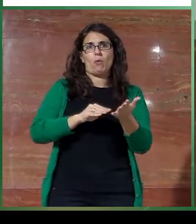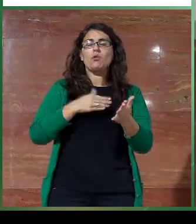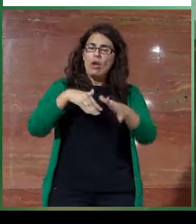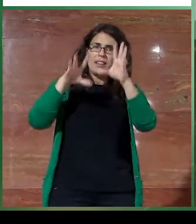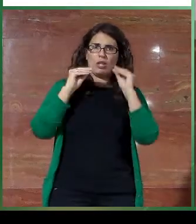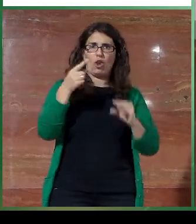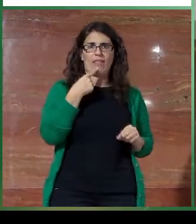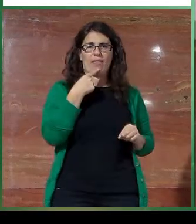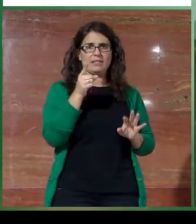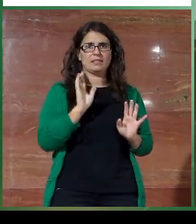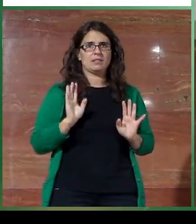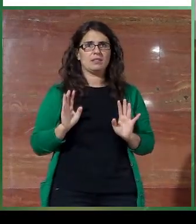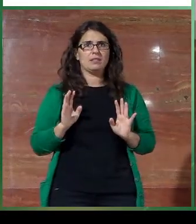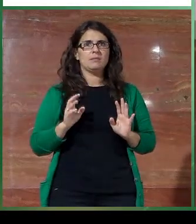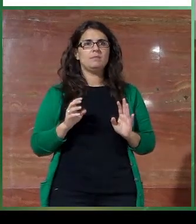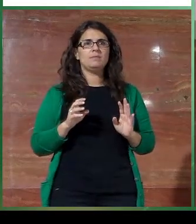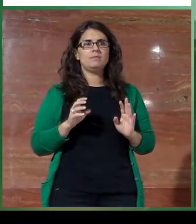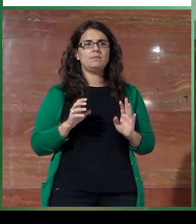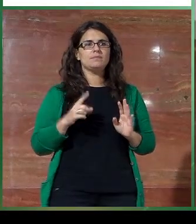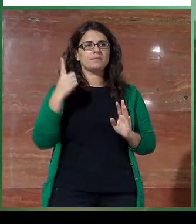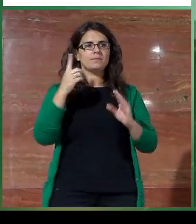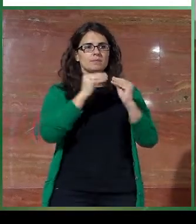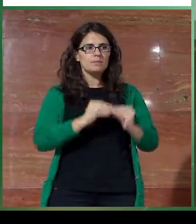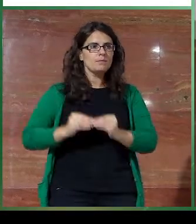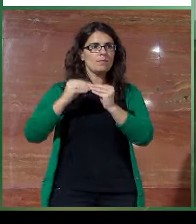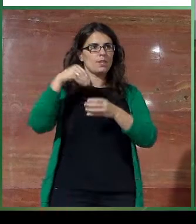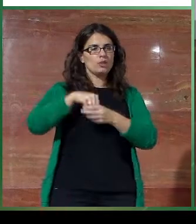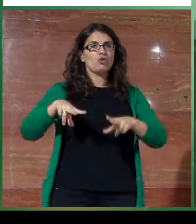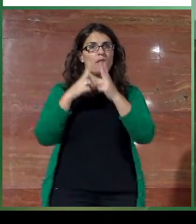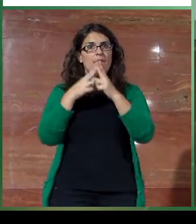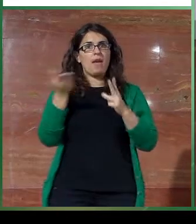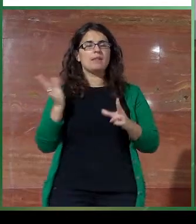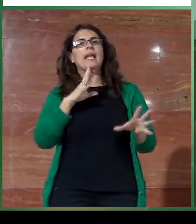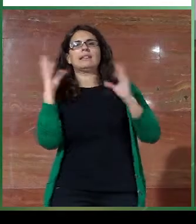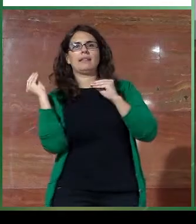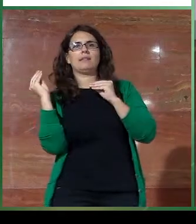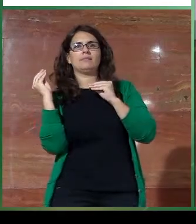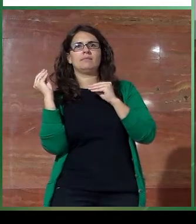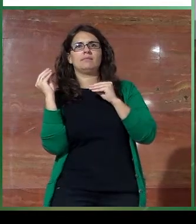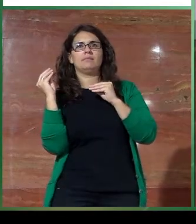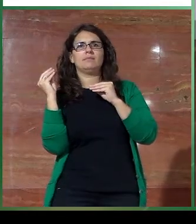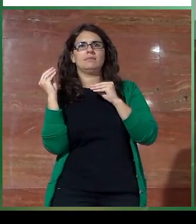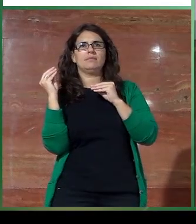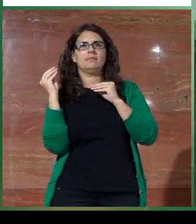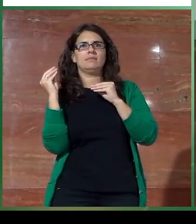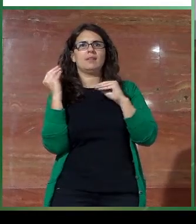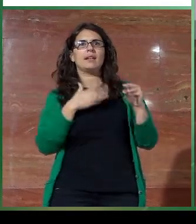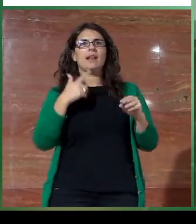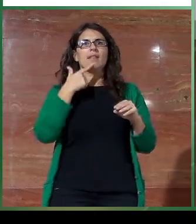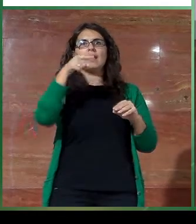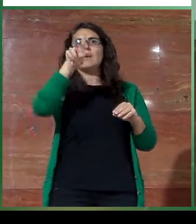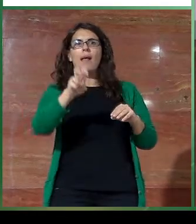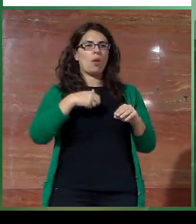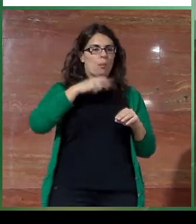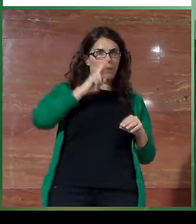dices. Hay un estándar que la sociedad lo entiende, lo cual no quiere decir que a ti te valga o a mí,